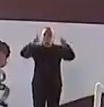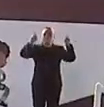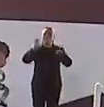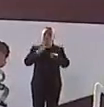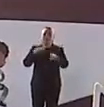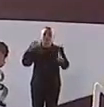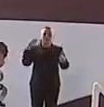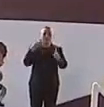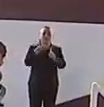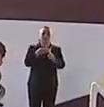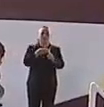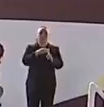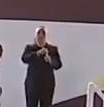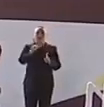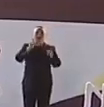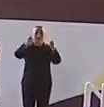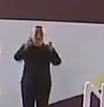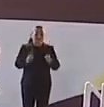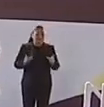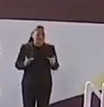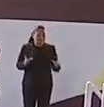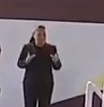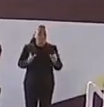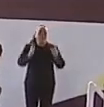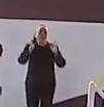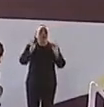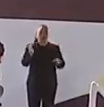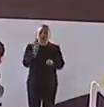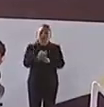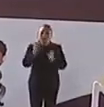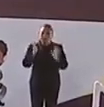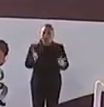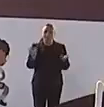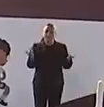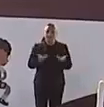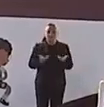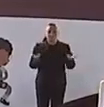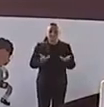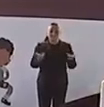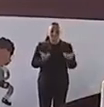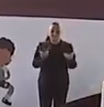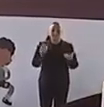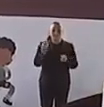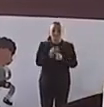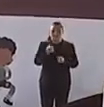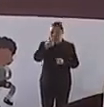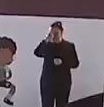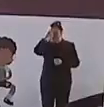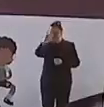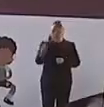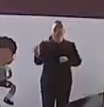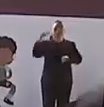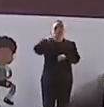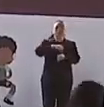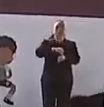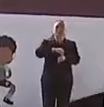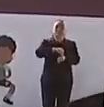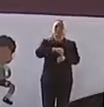de la seguridad ya estamos creando una